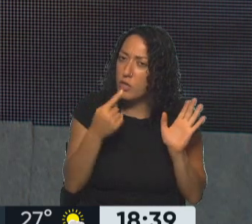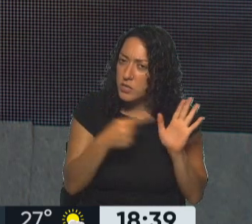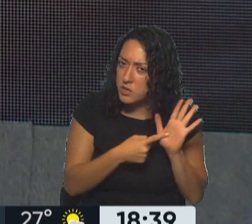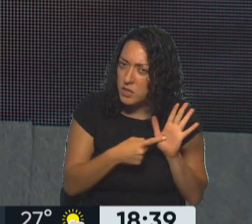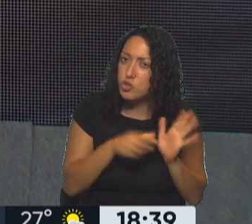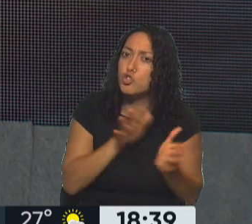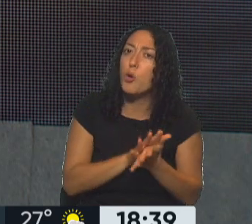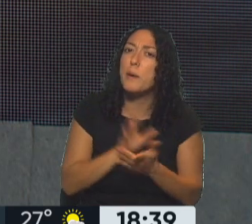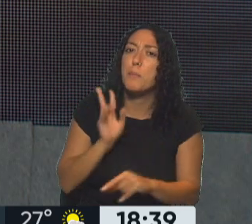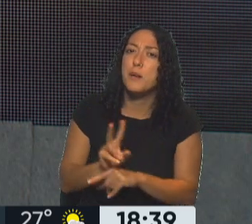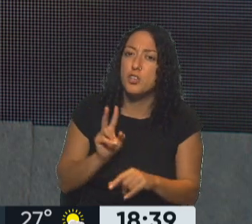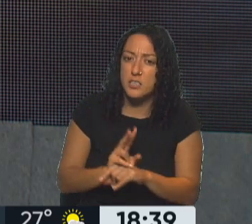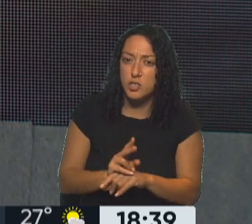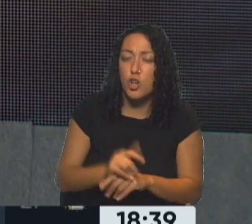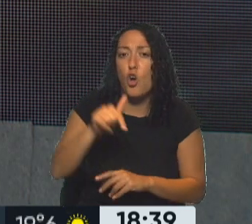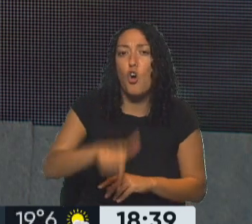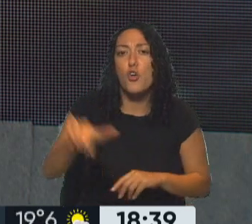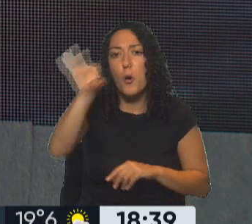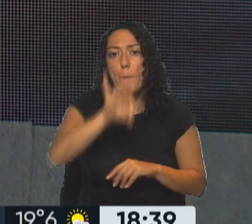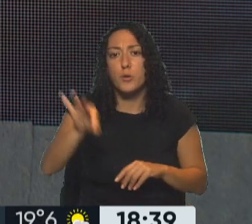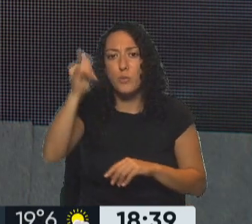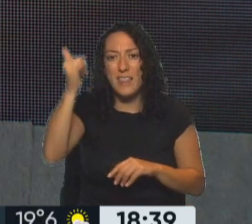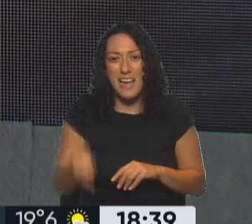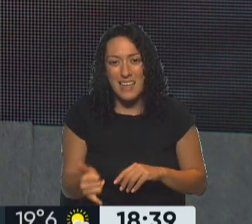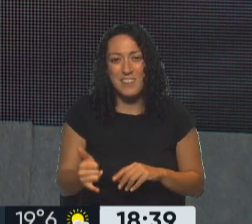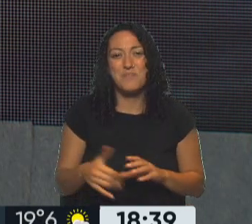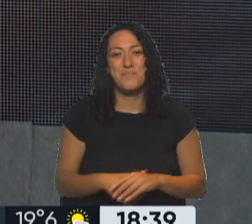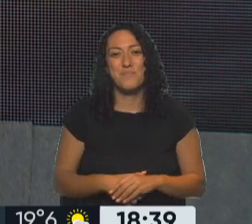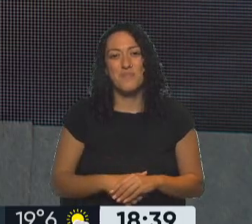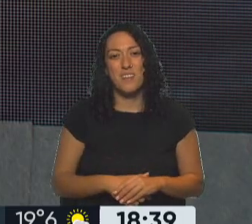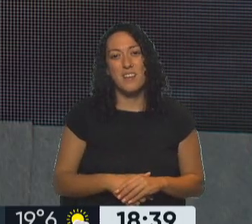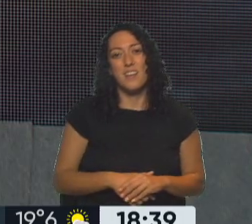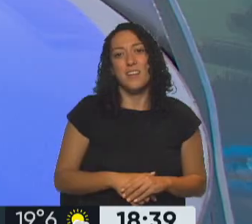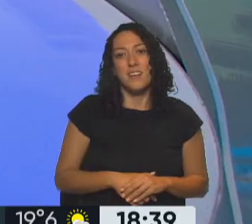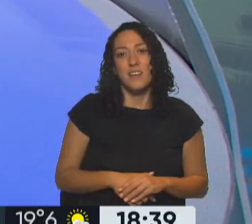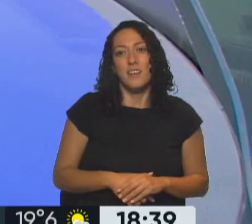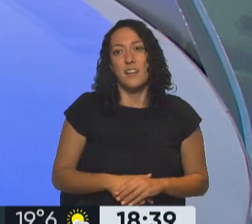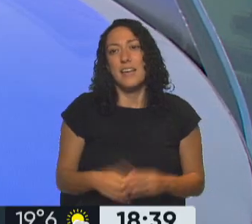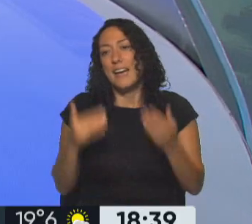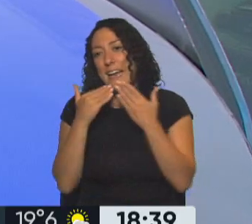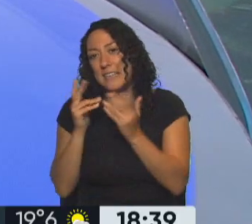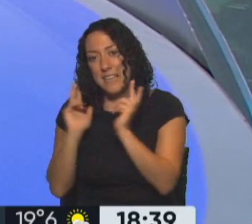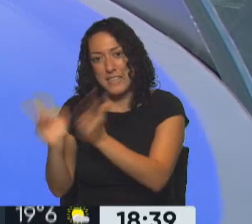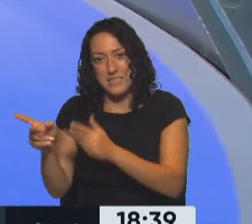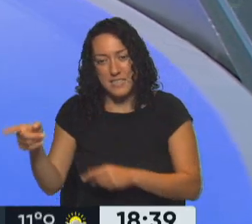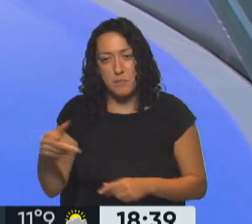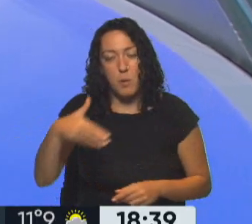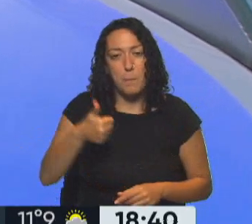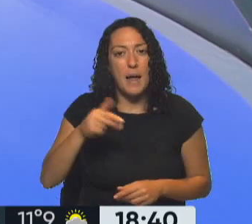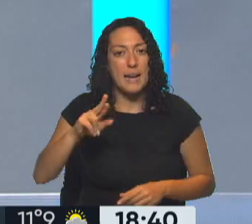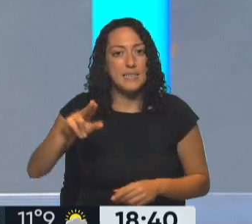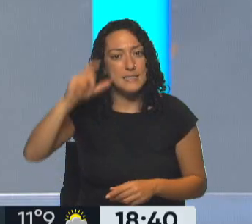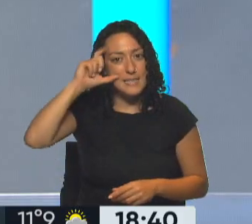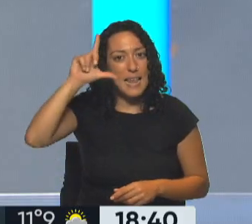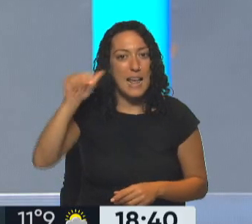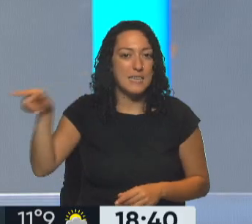esto de proteger tenemos hoy la oportunidad y le digo y le decimos enormes gracias a Marcela goeta alegre